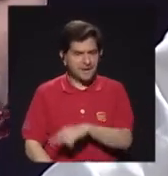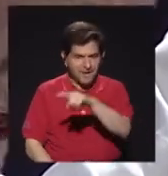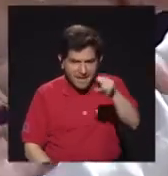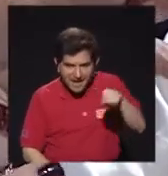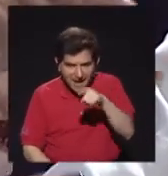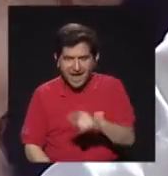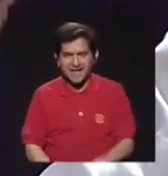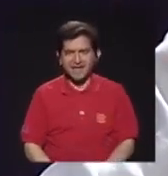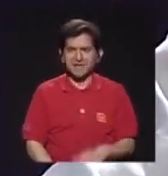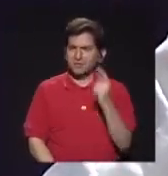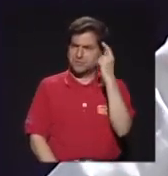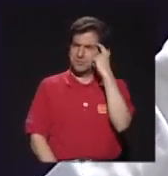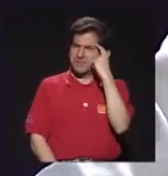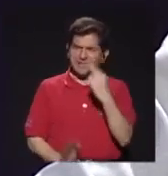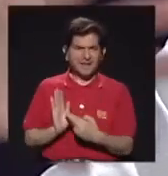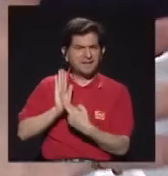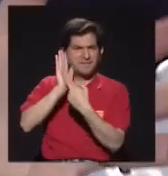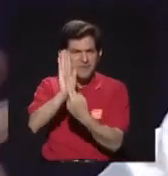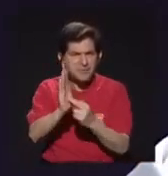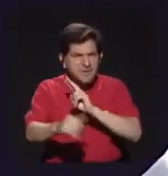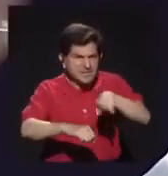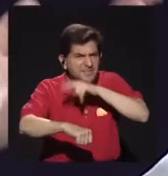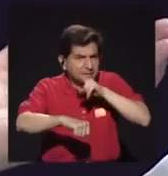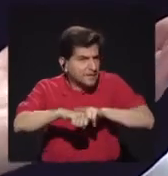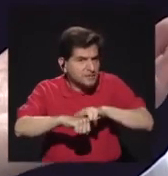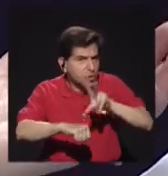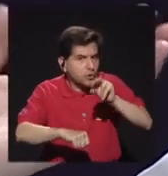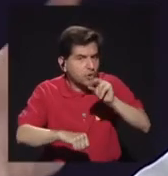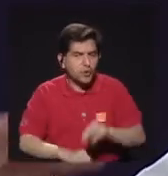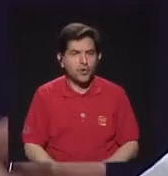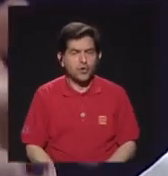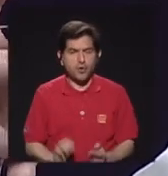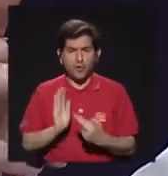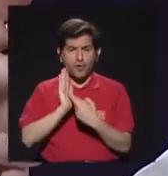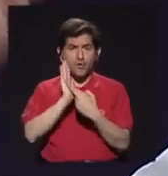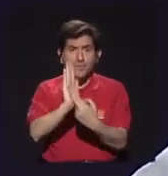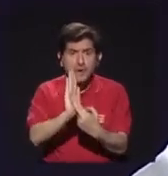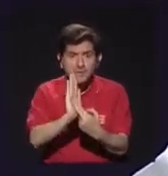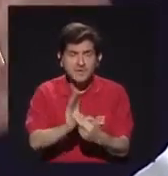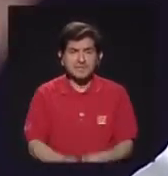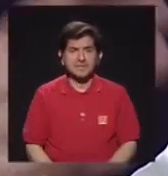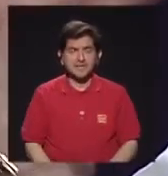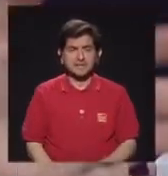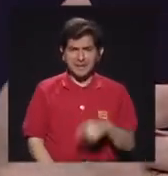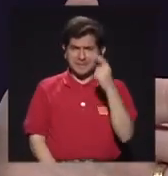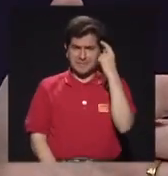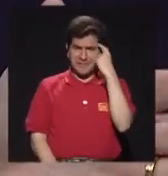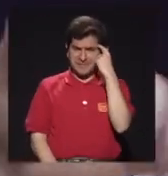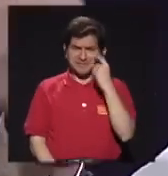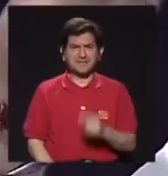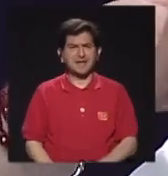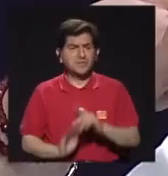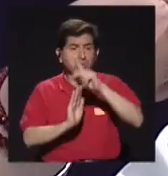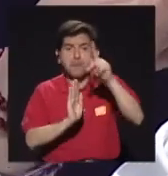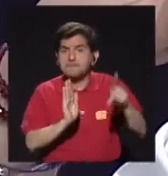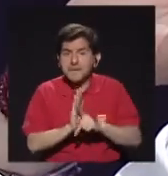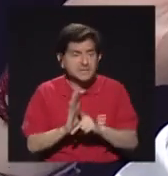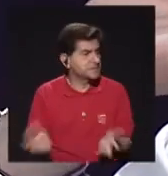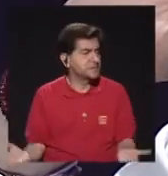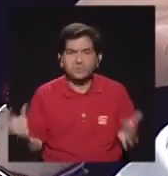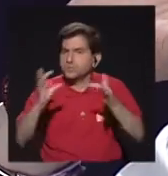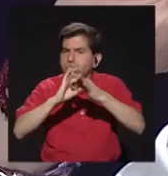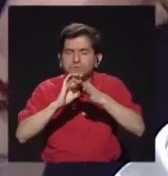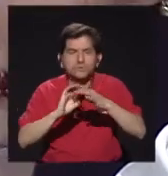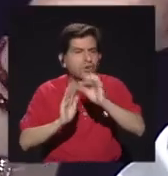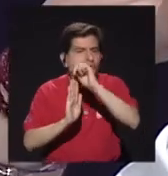en función de una representación nacional sino en una representación y en función de principios que no tienen que ver con